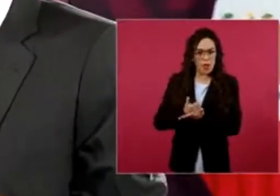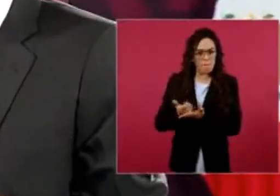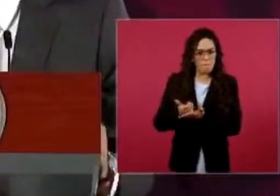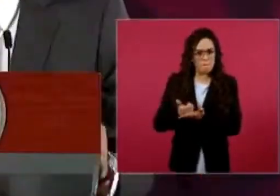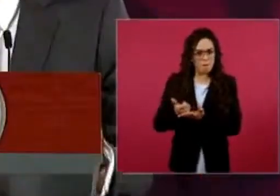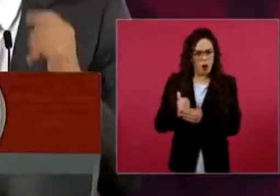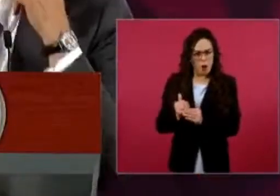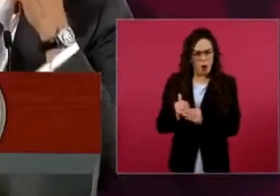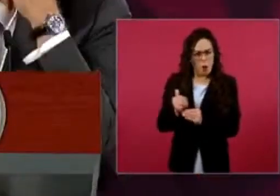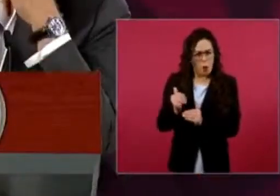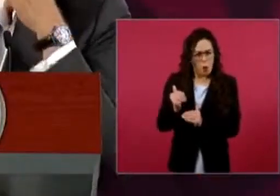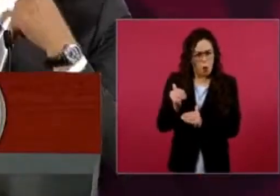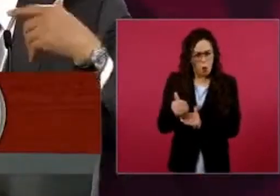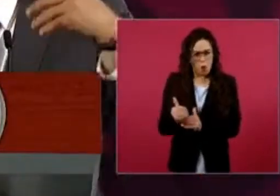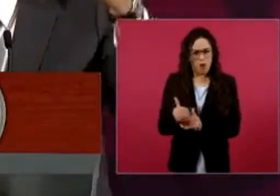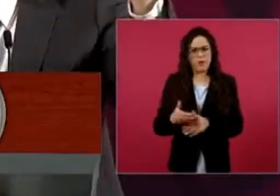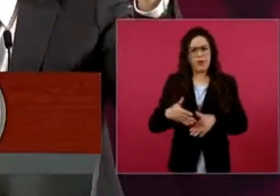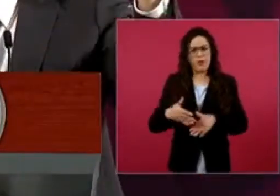en